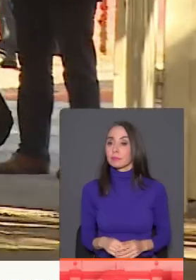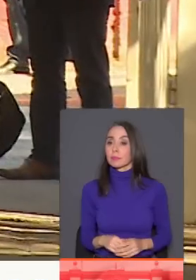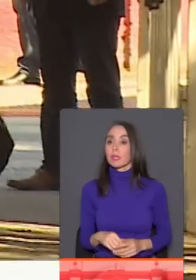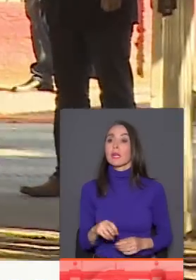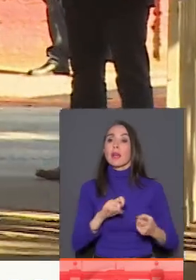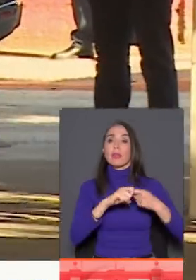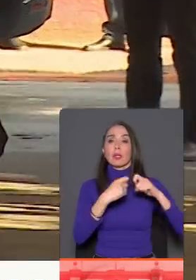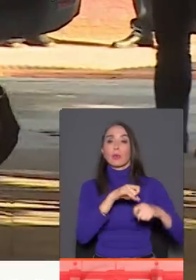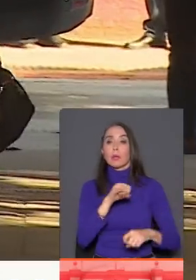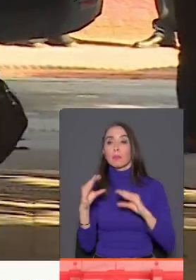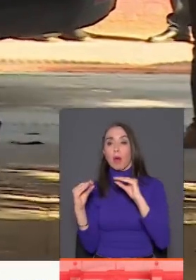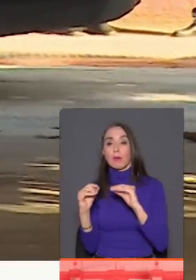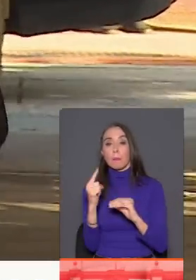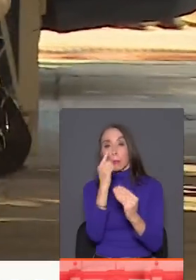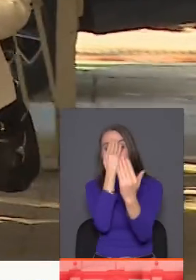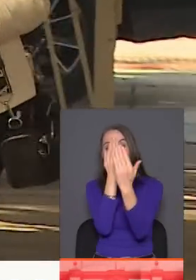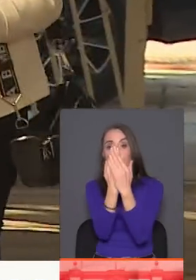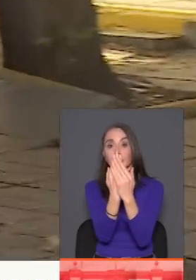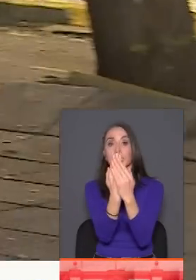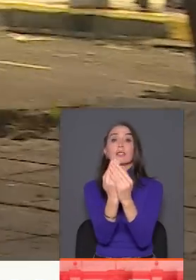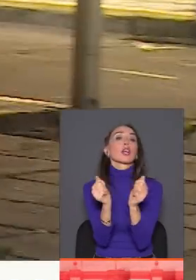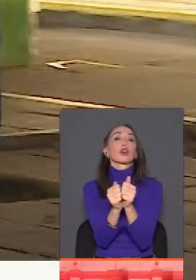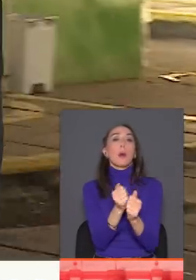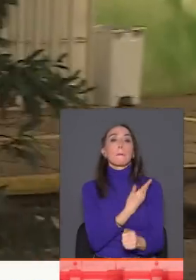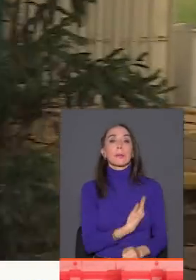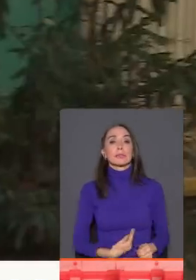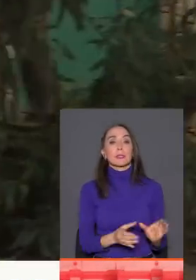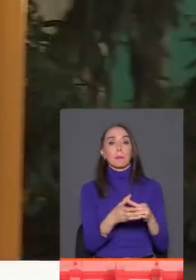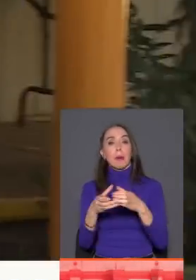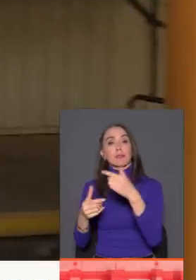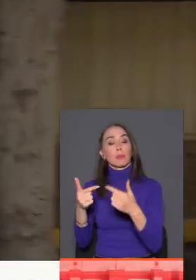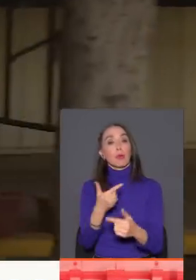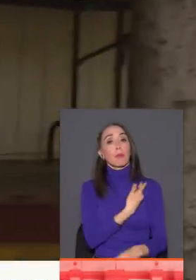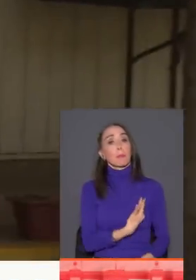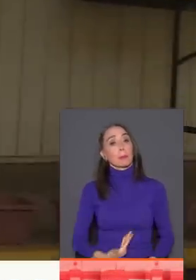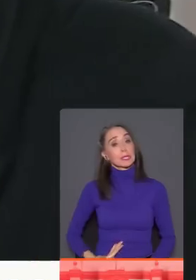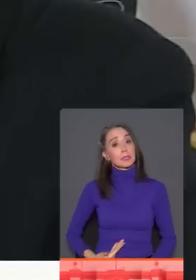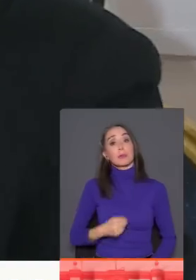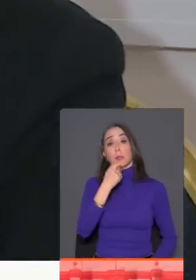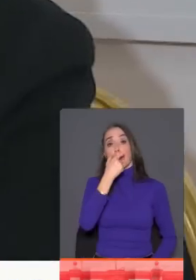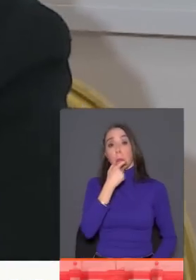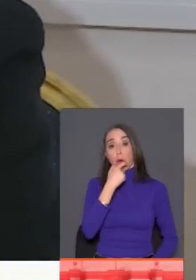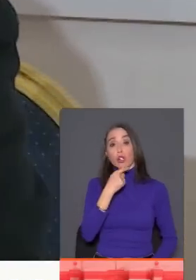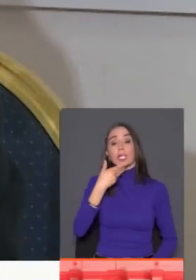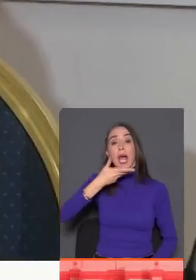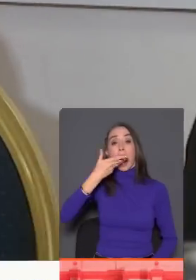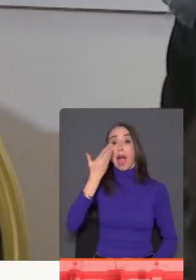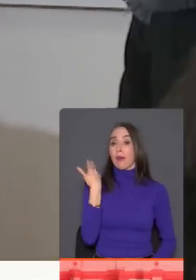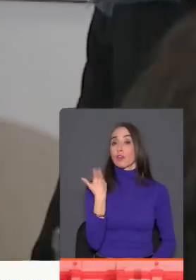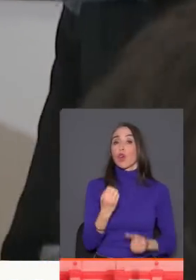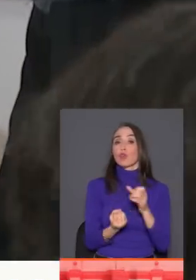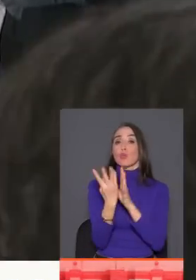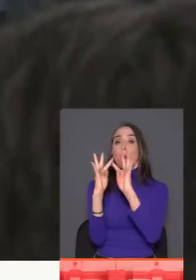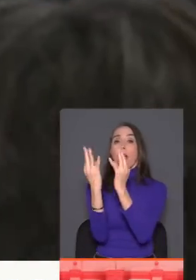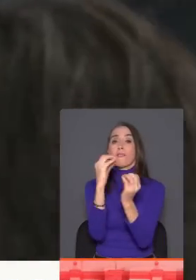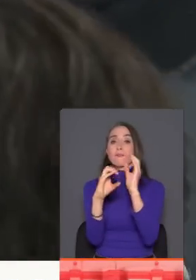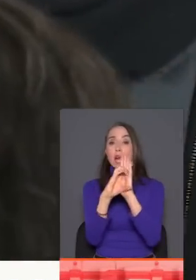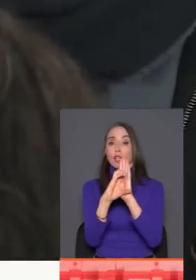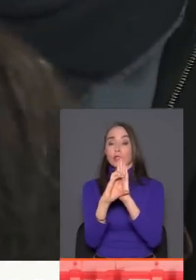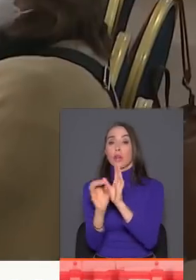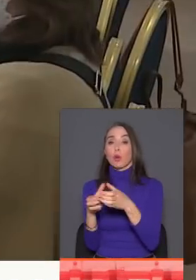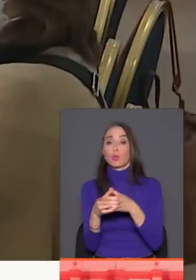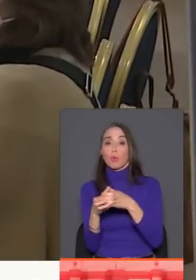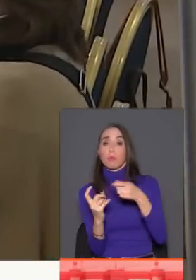primer cara a cara de los presidentes de partidos y el mandatario tras sus declaraciones sobre una nueva convención en el oficialismo varios